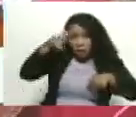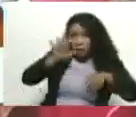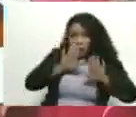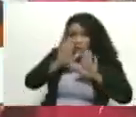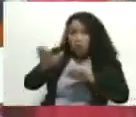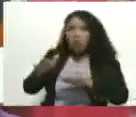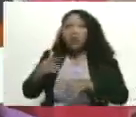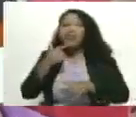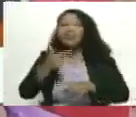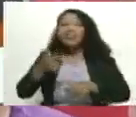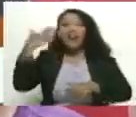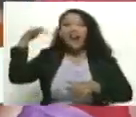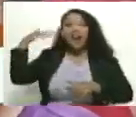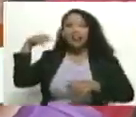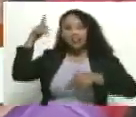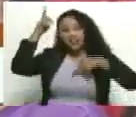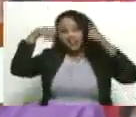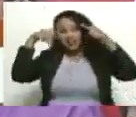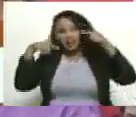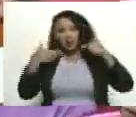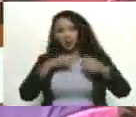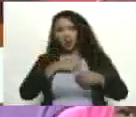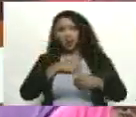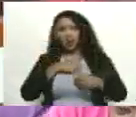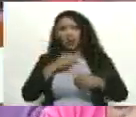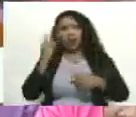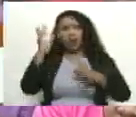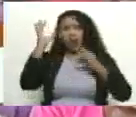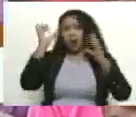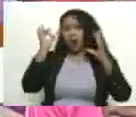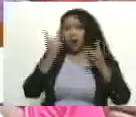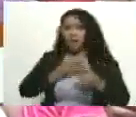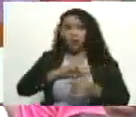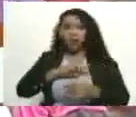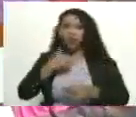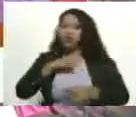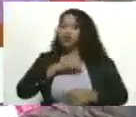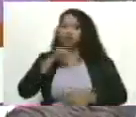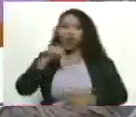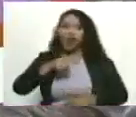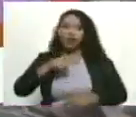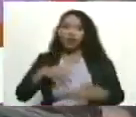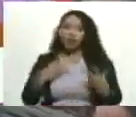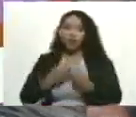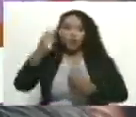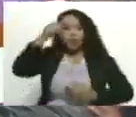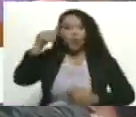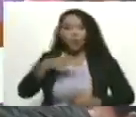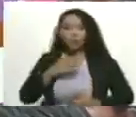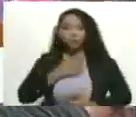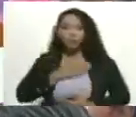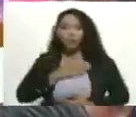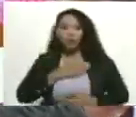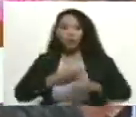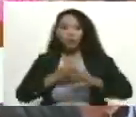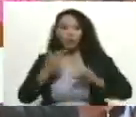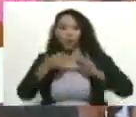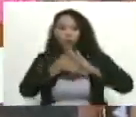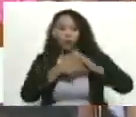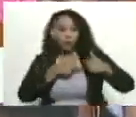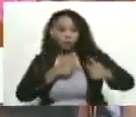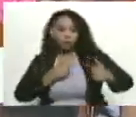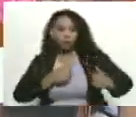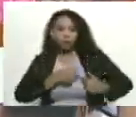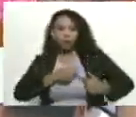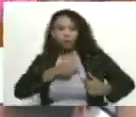en un video ayer, nosotros no andamos con pose, nosotros somos parte de este pueblo. Nos late el corazón del pueblo